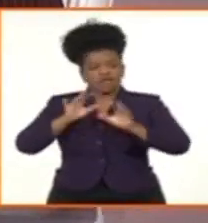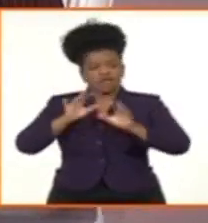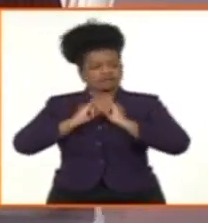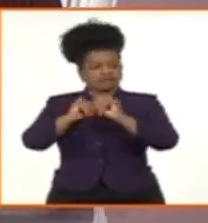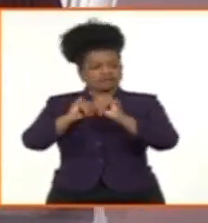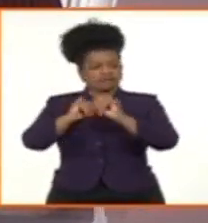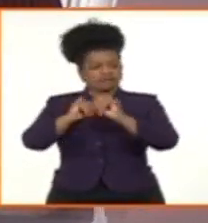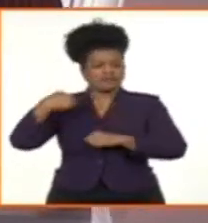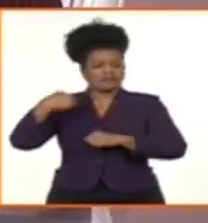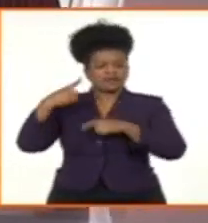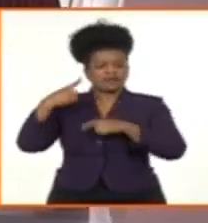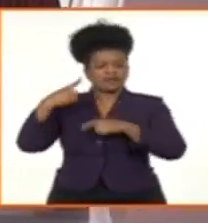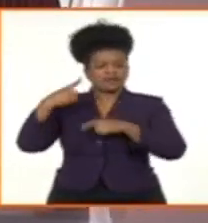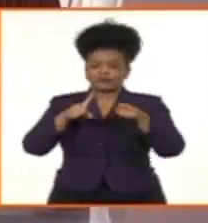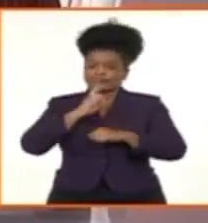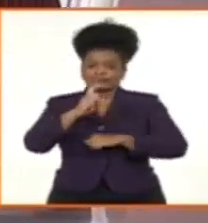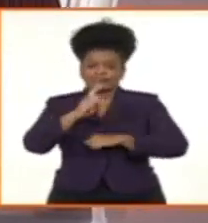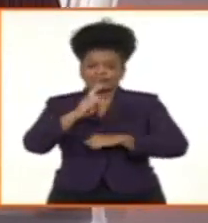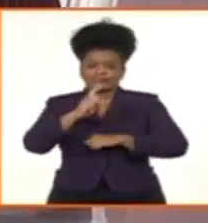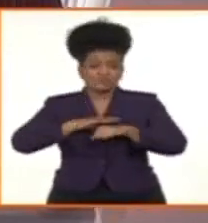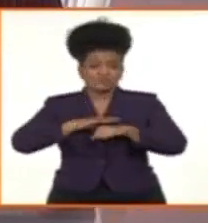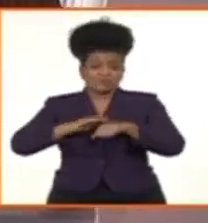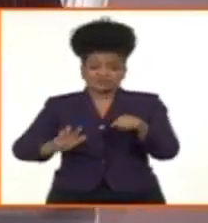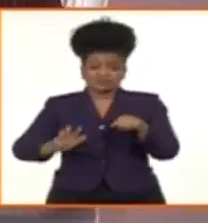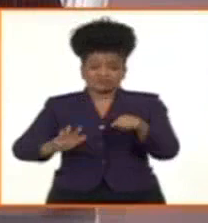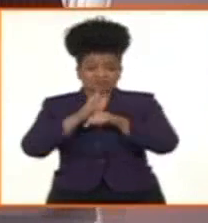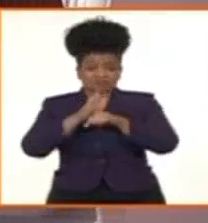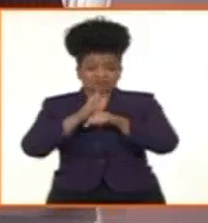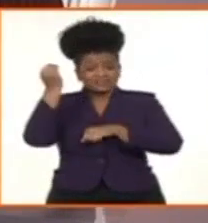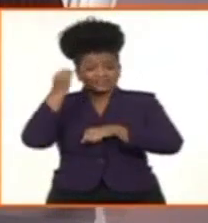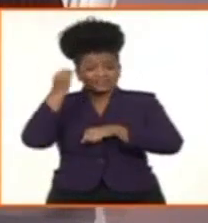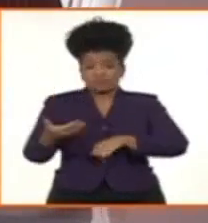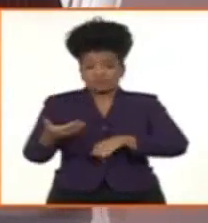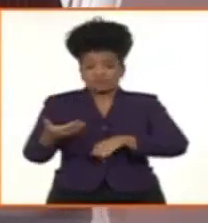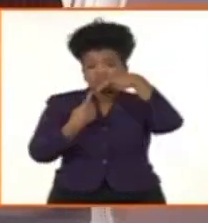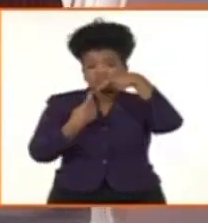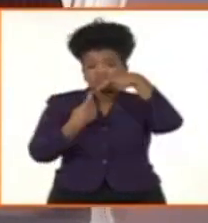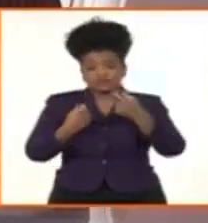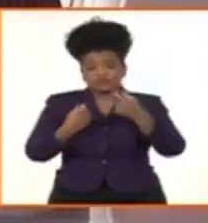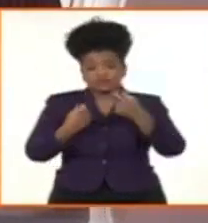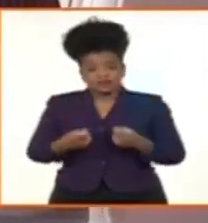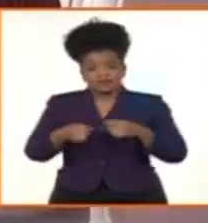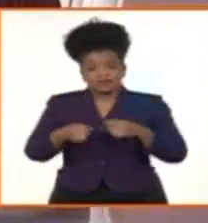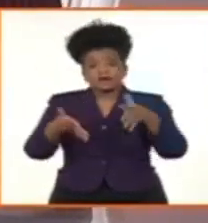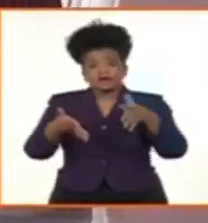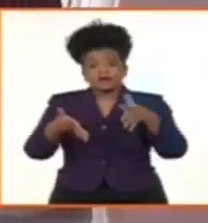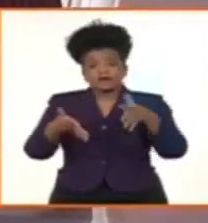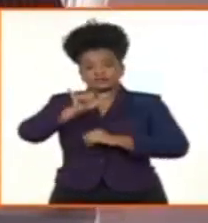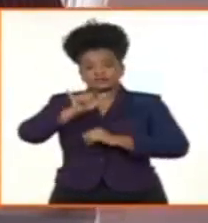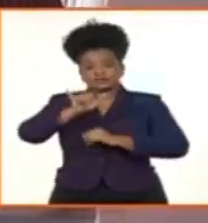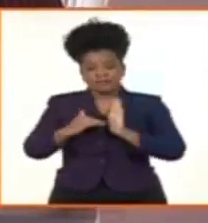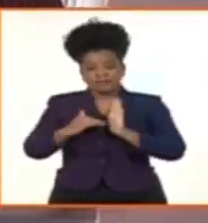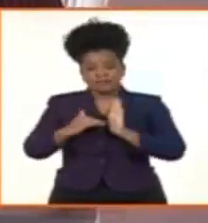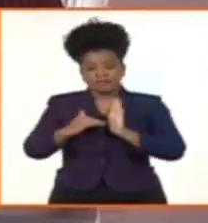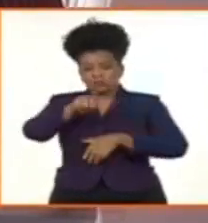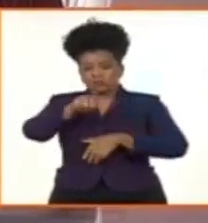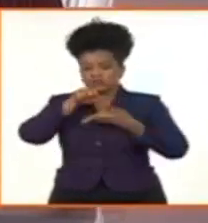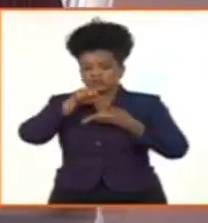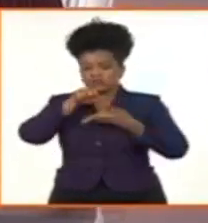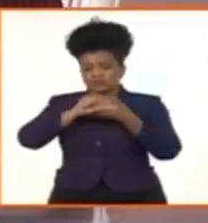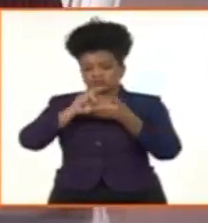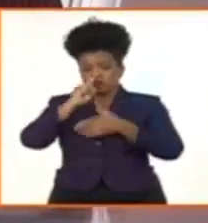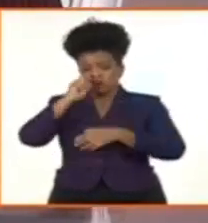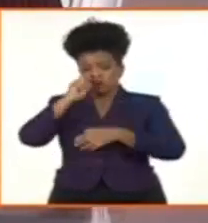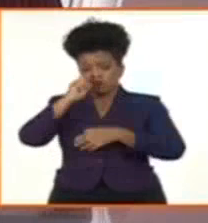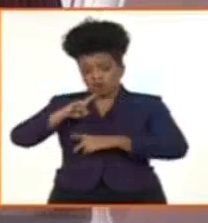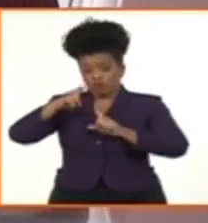pasado, pero que realmente lo vamos a concretar este año. Vamos a tener alrededor de 56.000 nuevos servicios en Autogar, y creo que